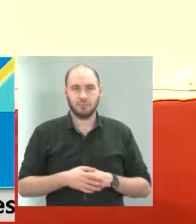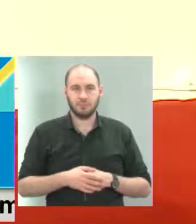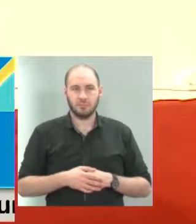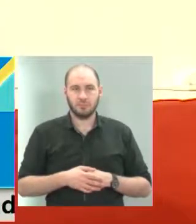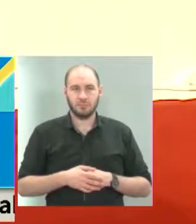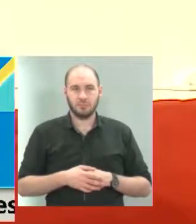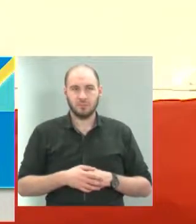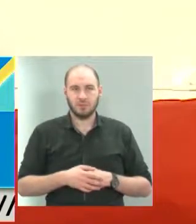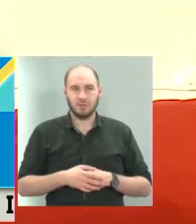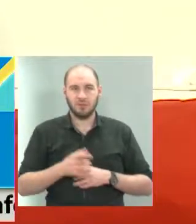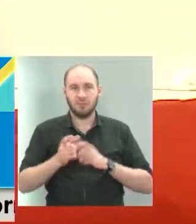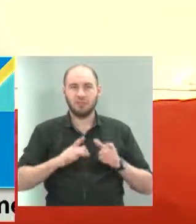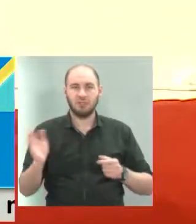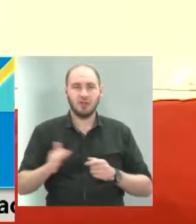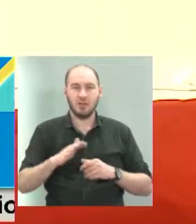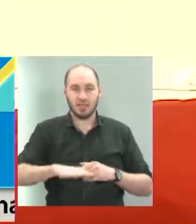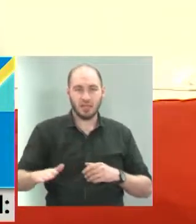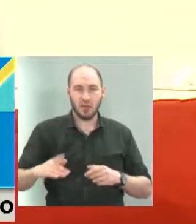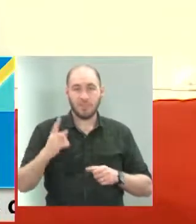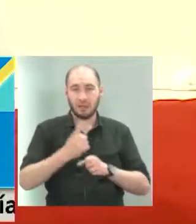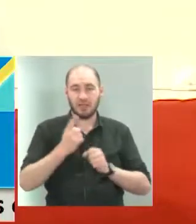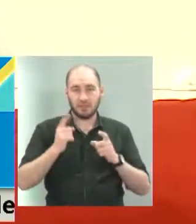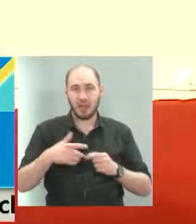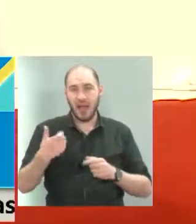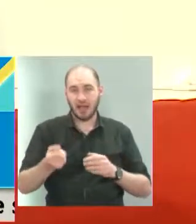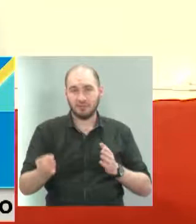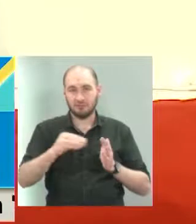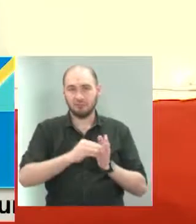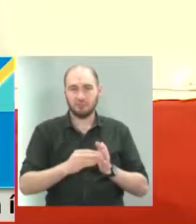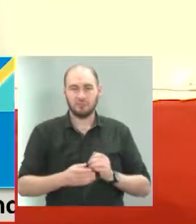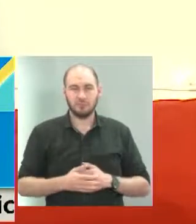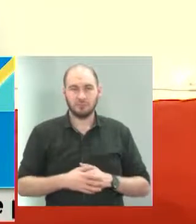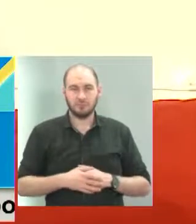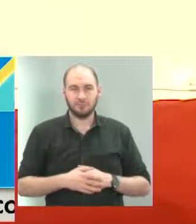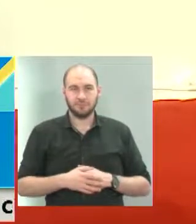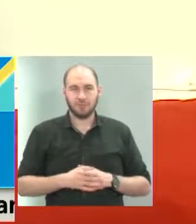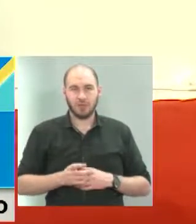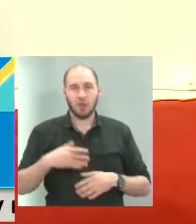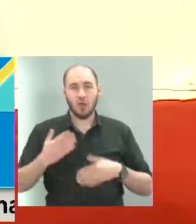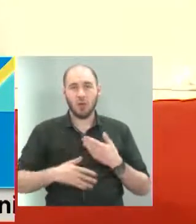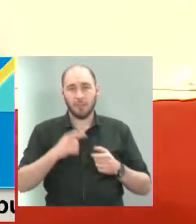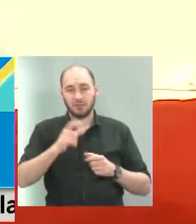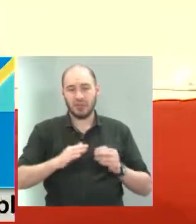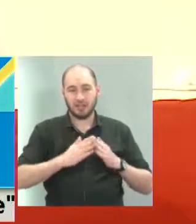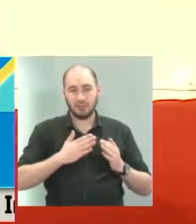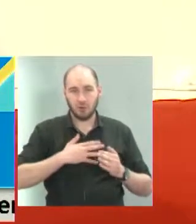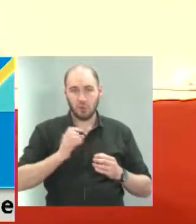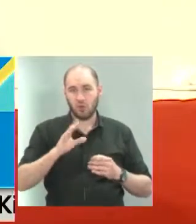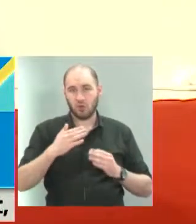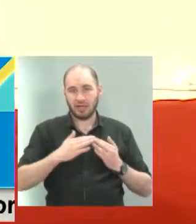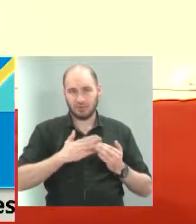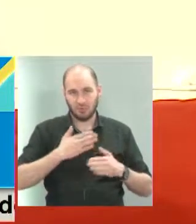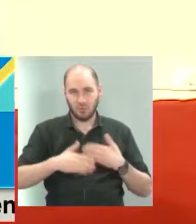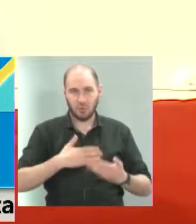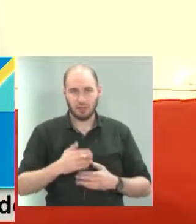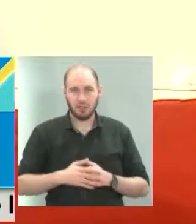Todos los chicos de las inferiores, incluso la primera que va a estar en la A, vamos a jugar con público local, porque se juega solamente con público